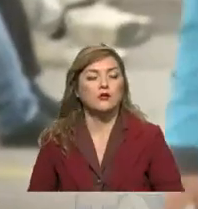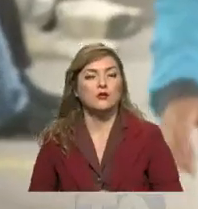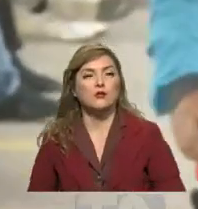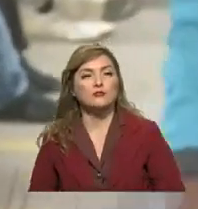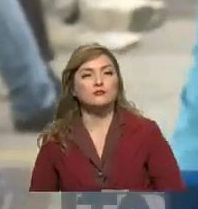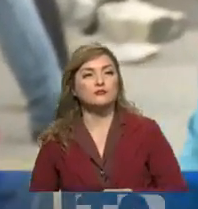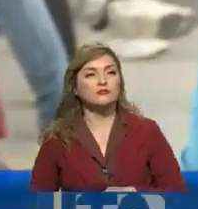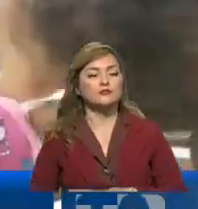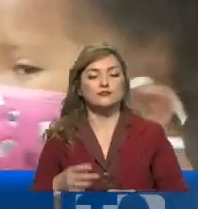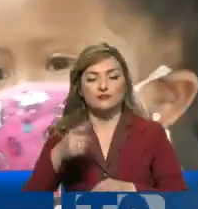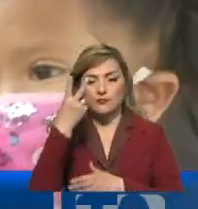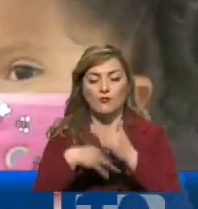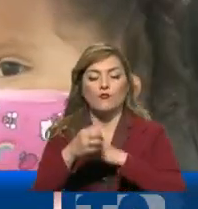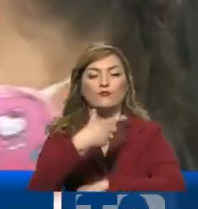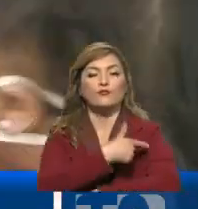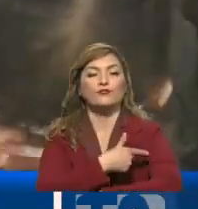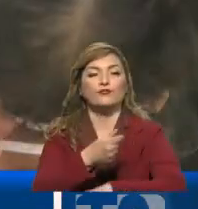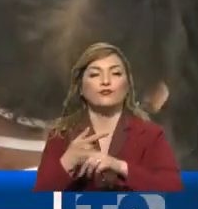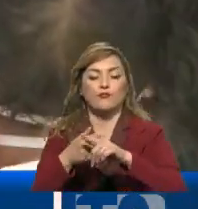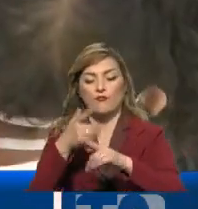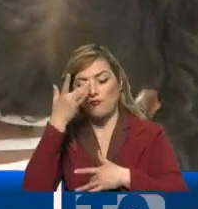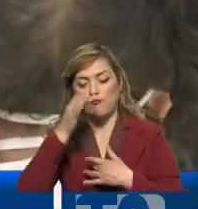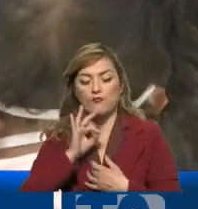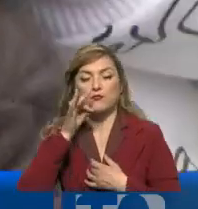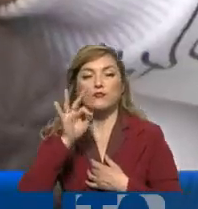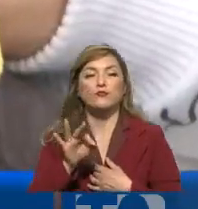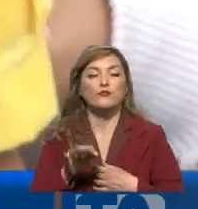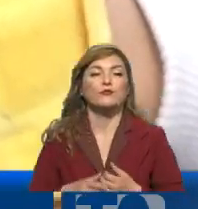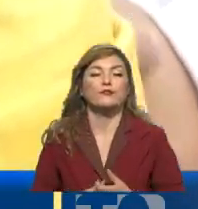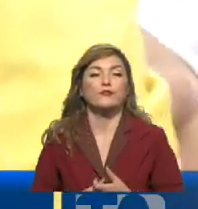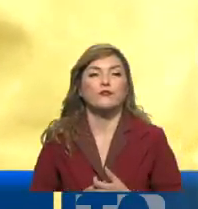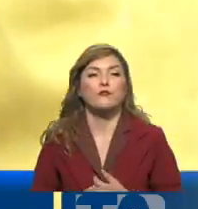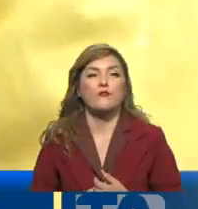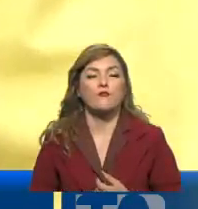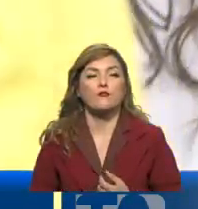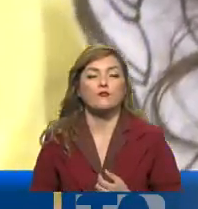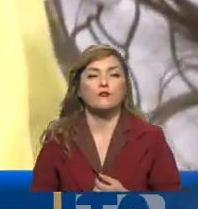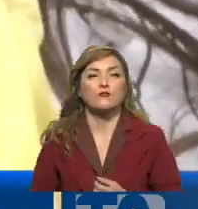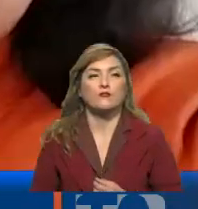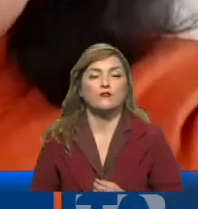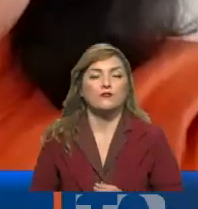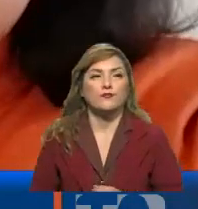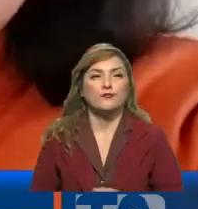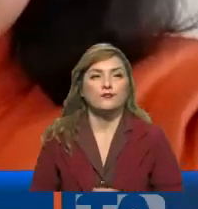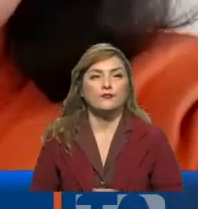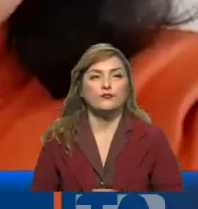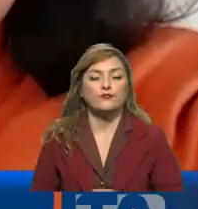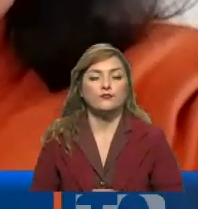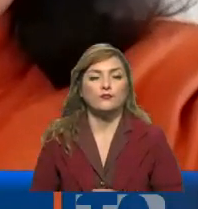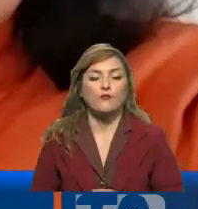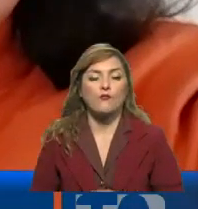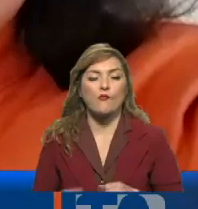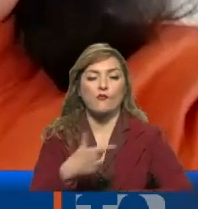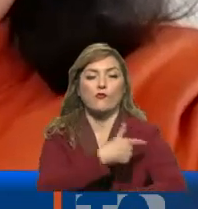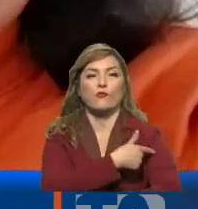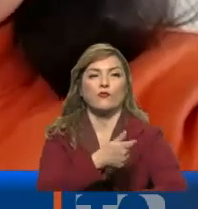incluso que también sus hijos los vacunaron contra otros virus y enfermedades que tampoco habían las vacunas. Y también nos han puesto la